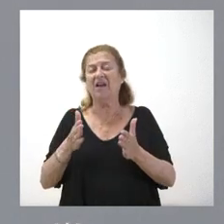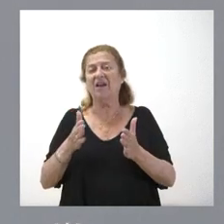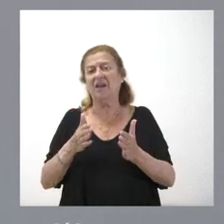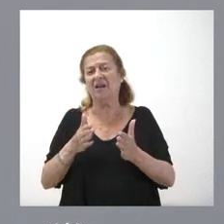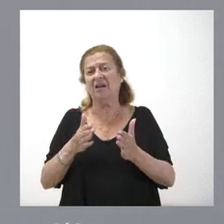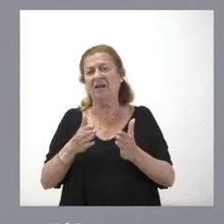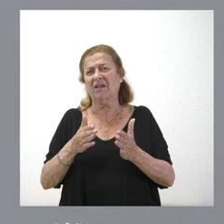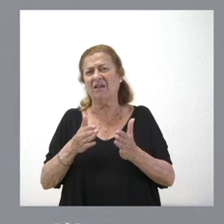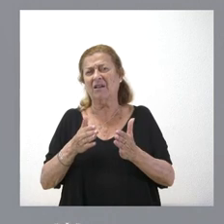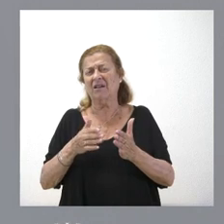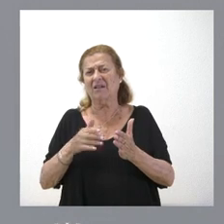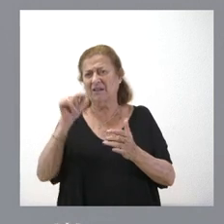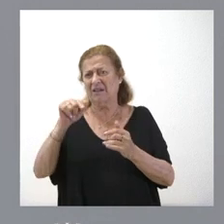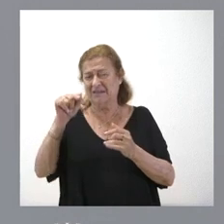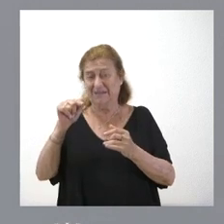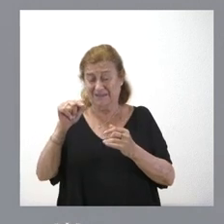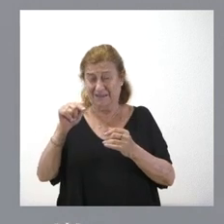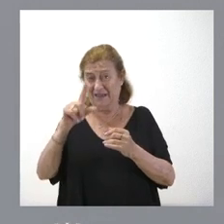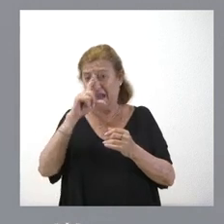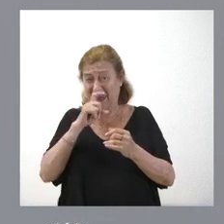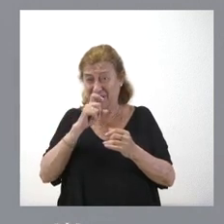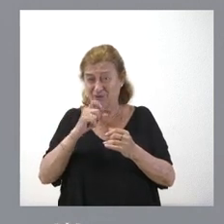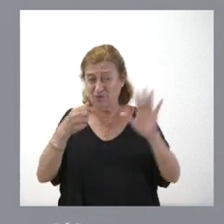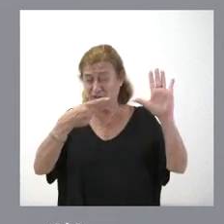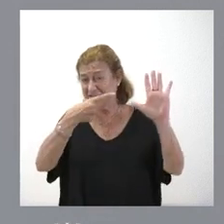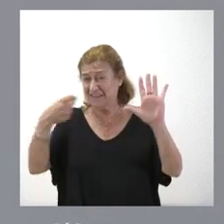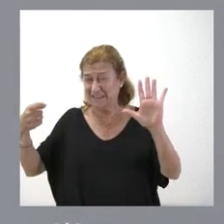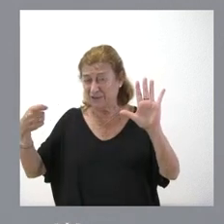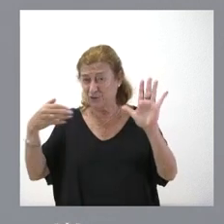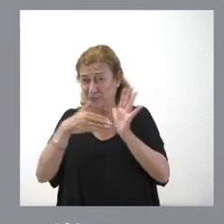humanitaria en este ejercicio alcanzan los 600.000